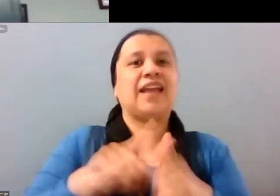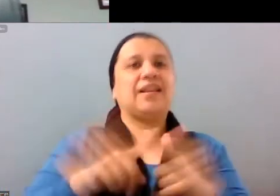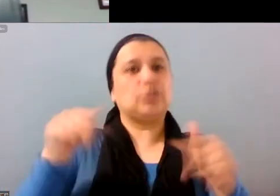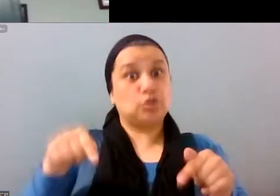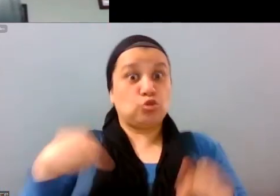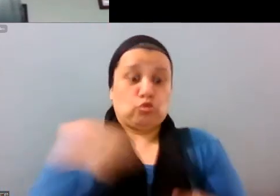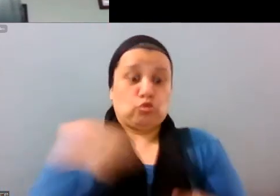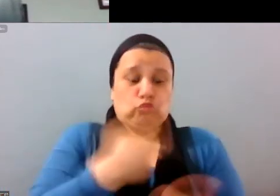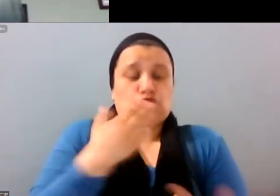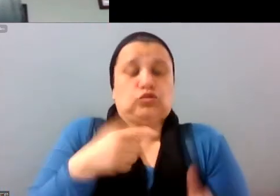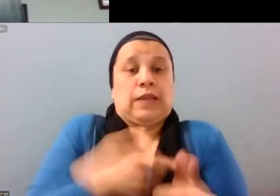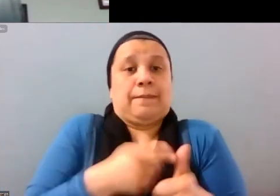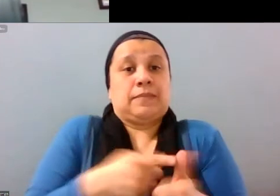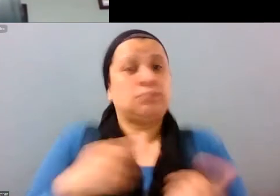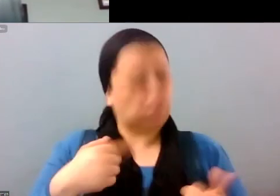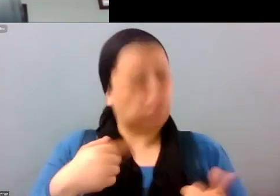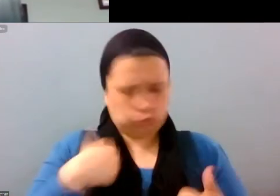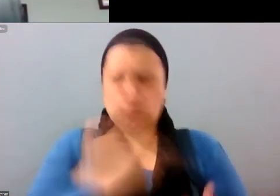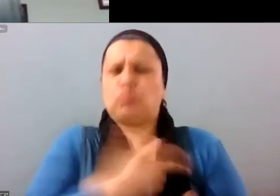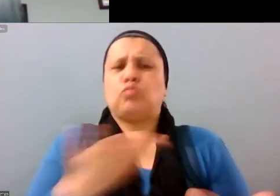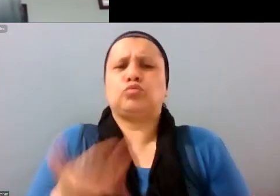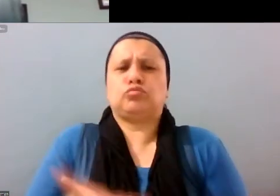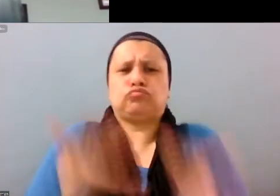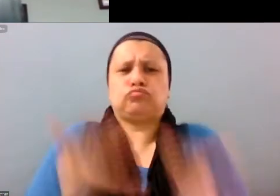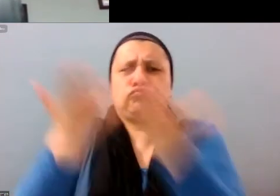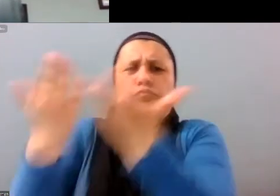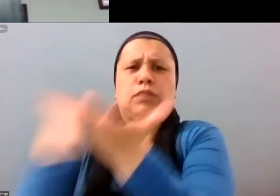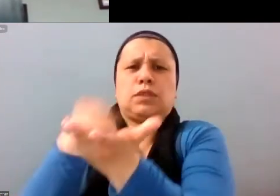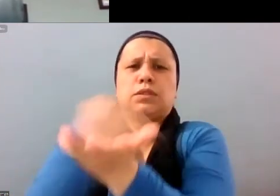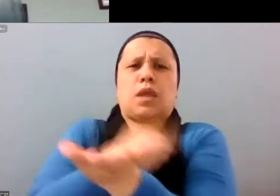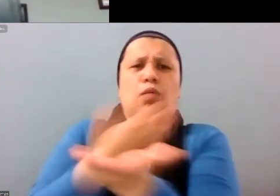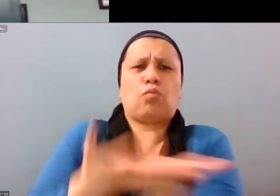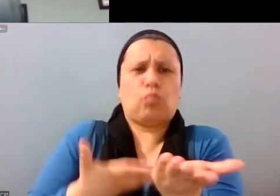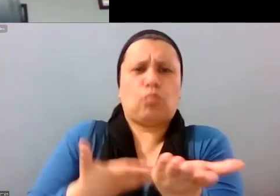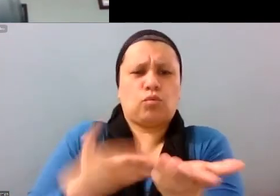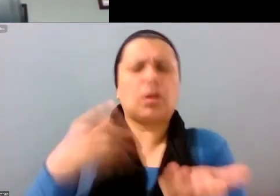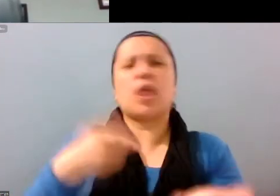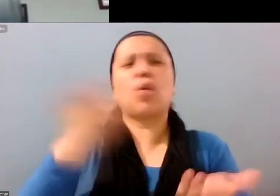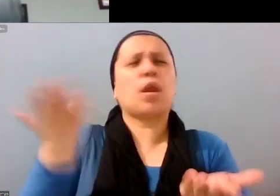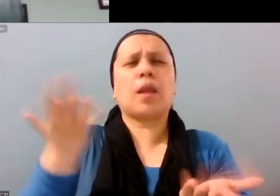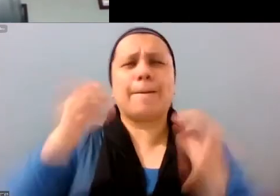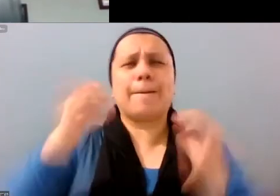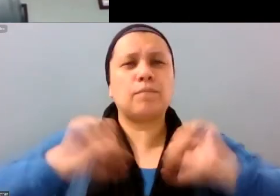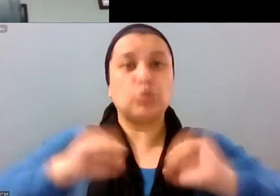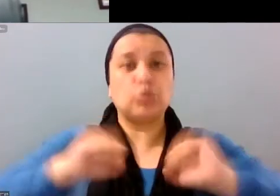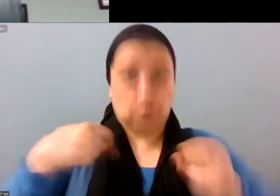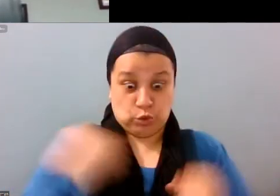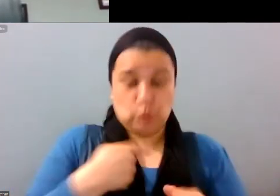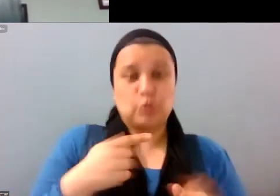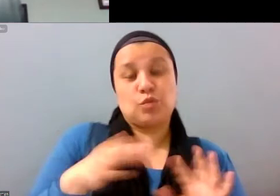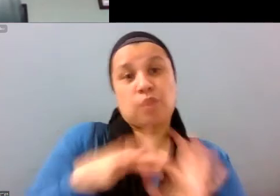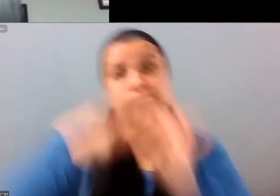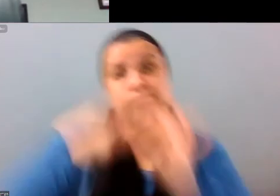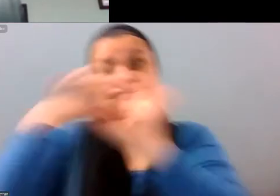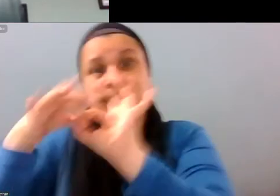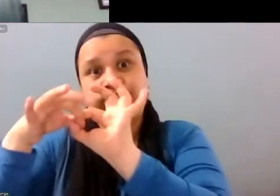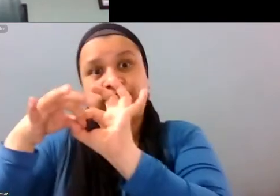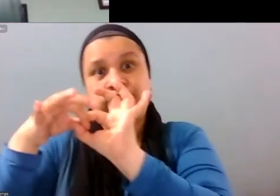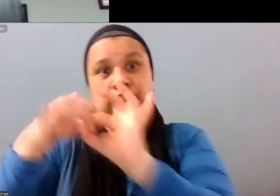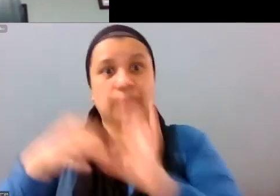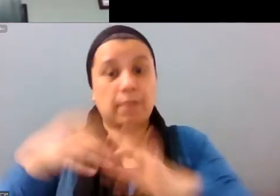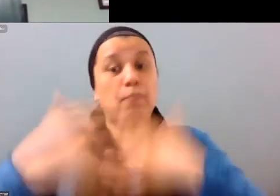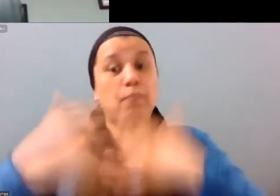a disposición del Ministerio la posibilidad de que la UNED acompañara algunos de estos procesos